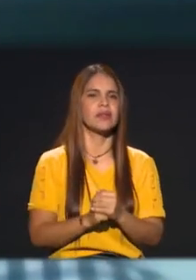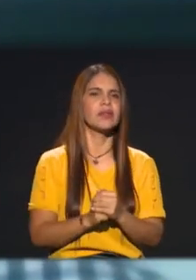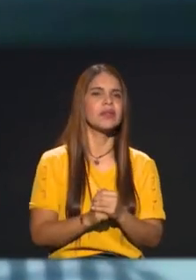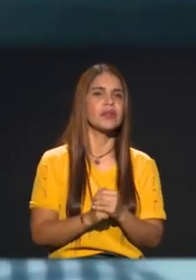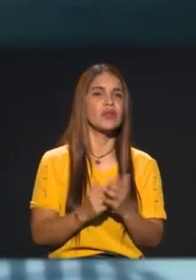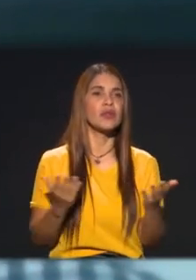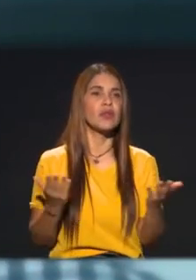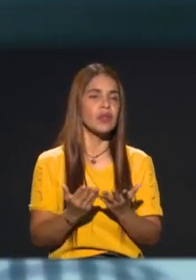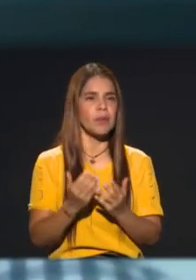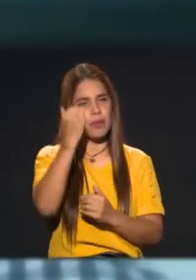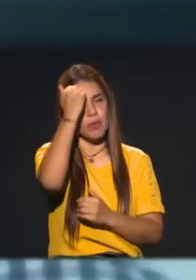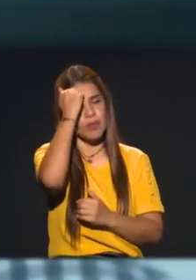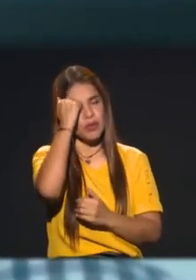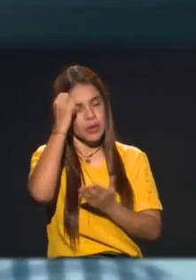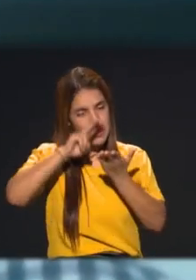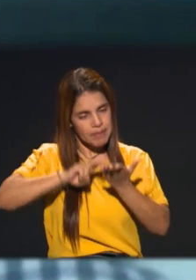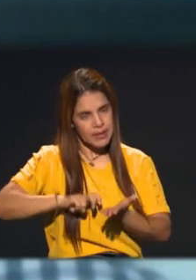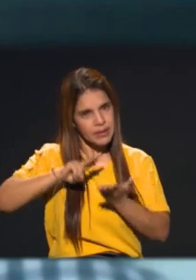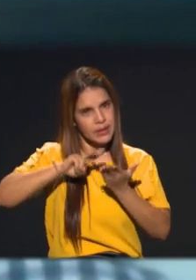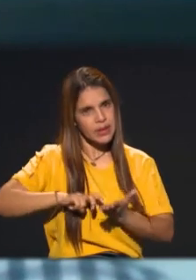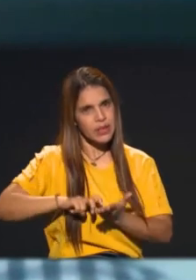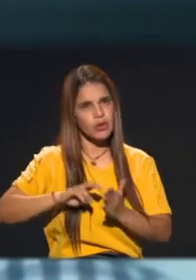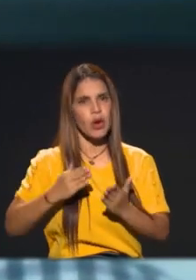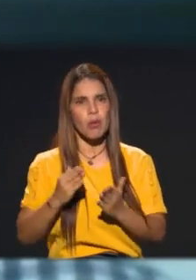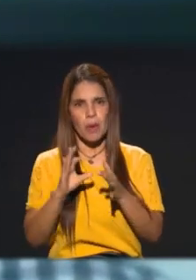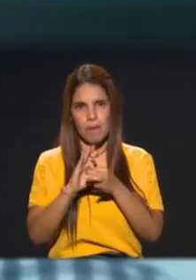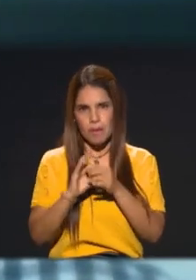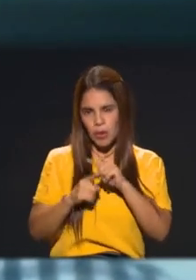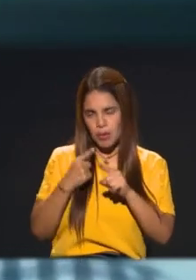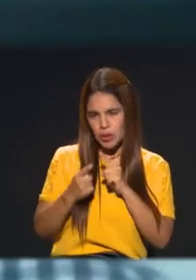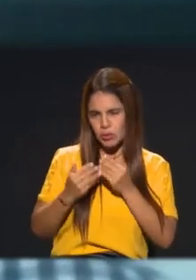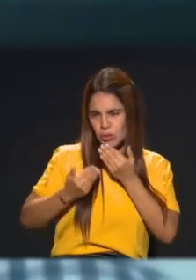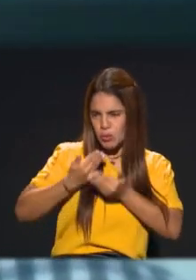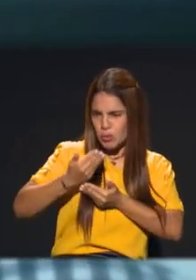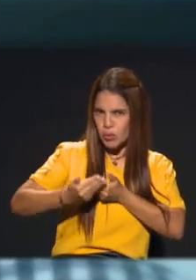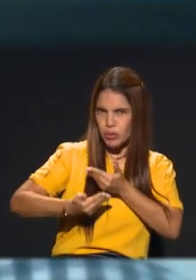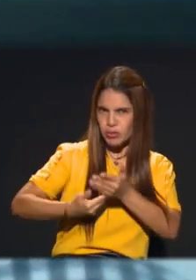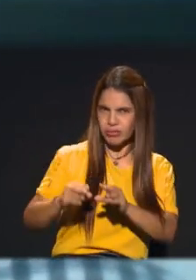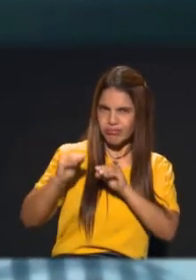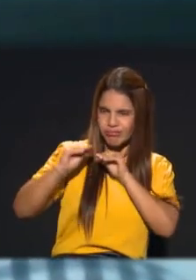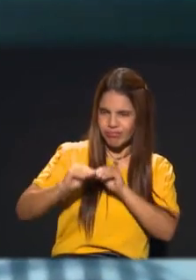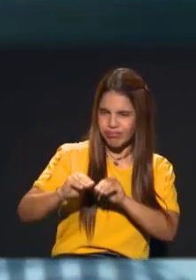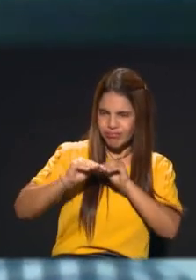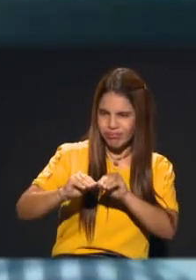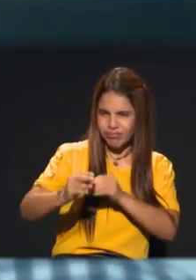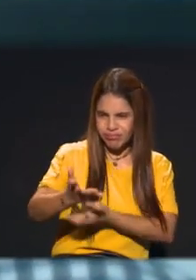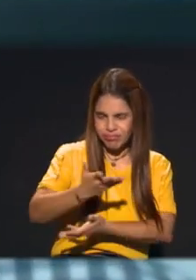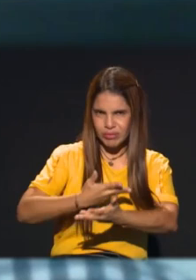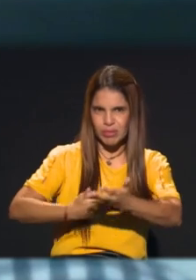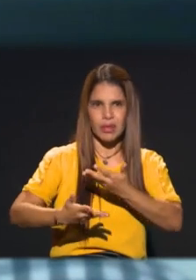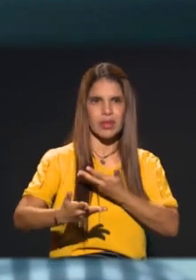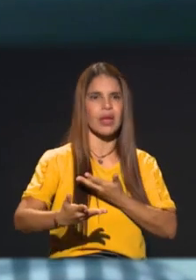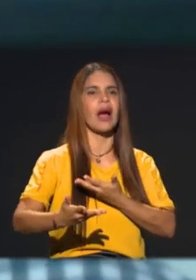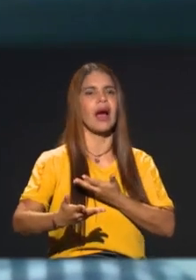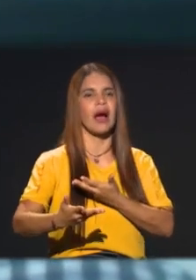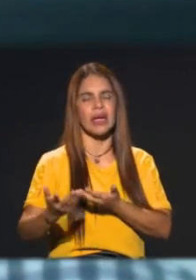la investigación entre los docentes, la investigación dentro de los pares como un proceso formativo permanente para que nosotros